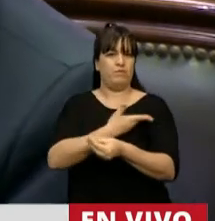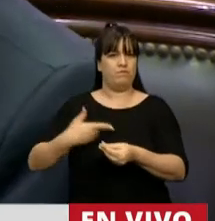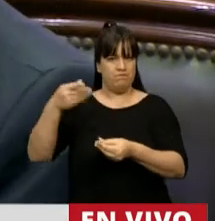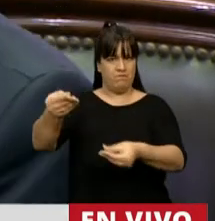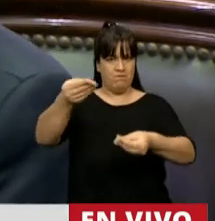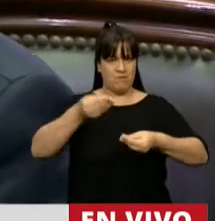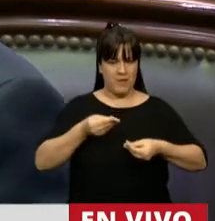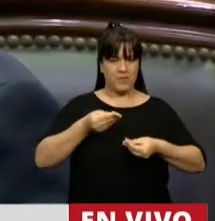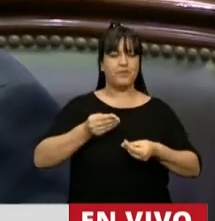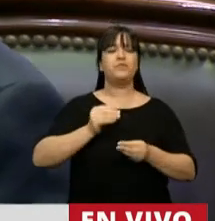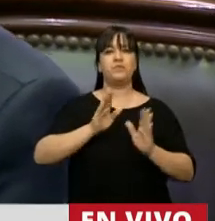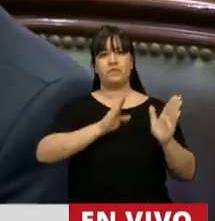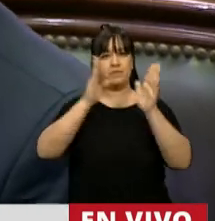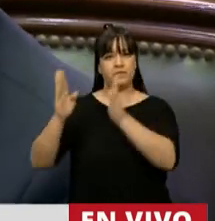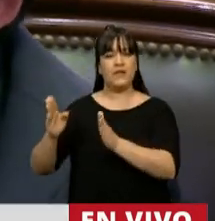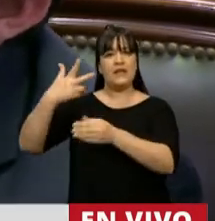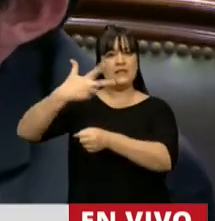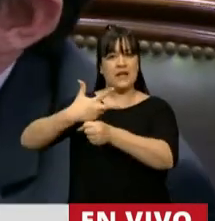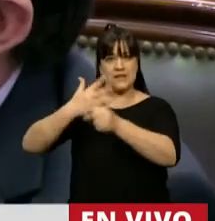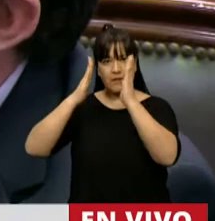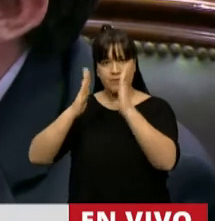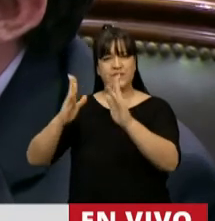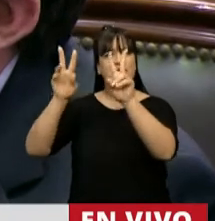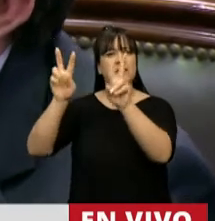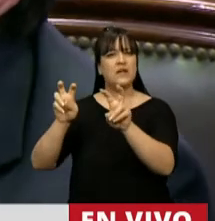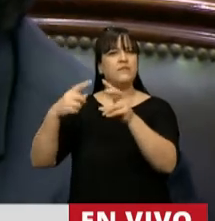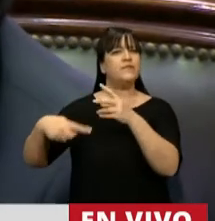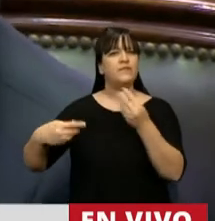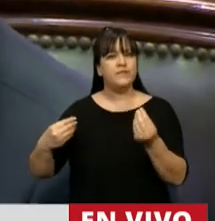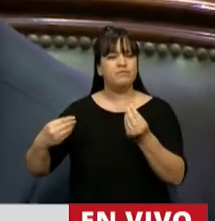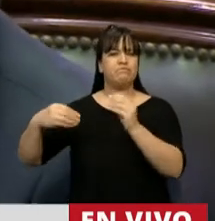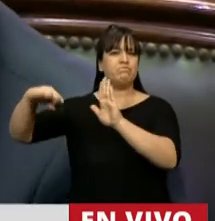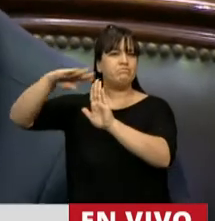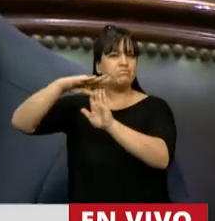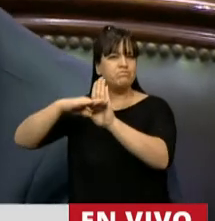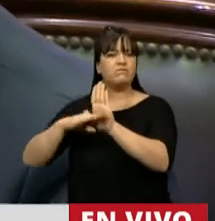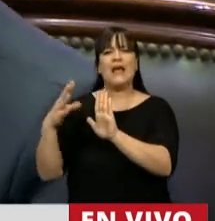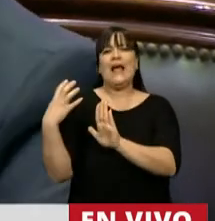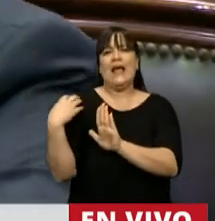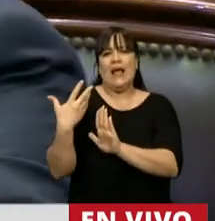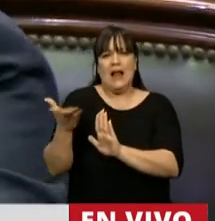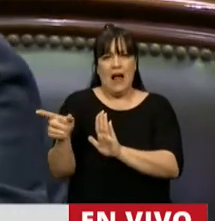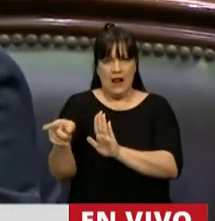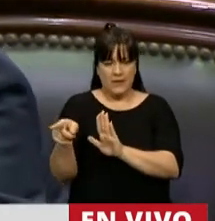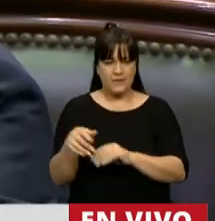en tercer lugar, consideraciones más generales